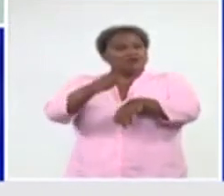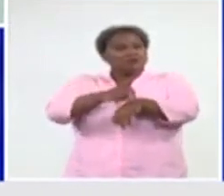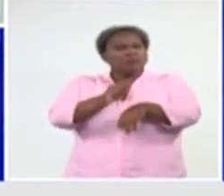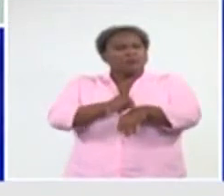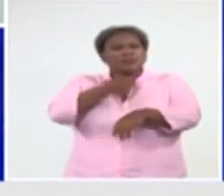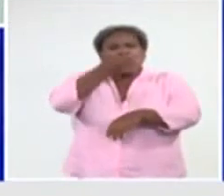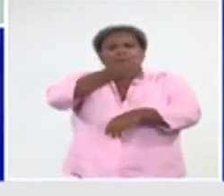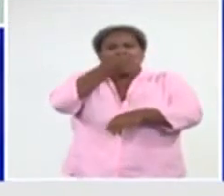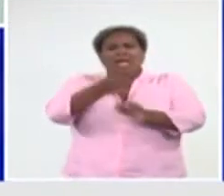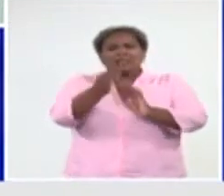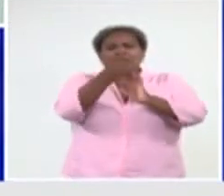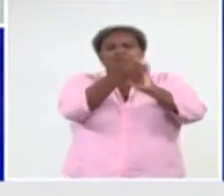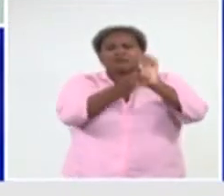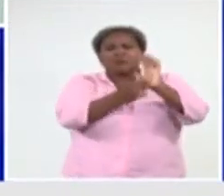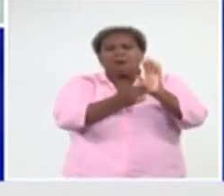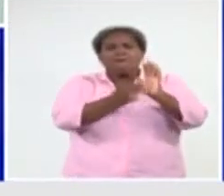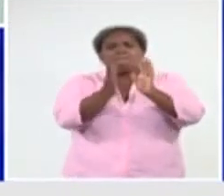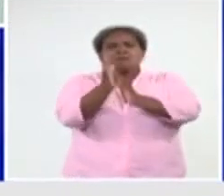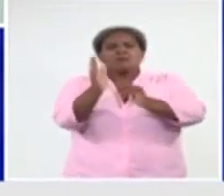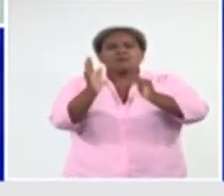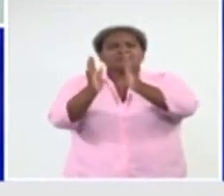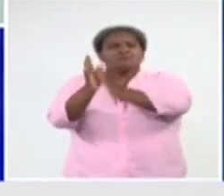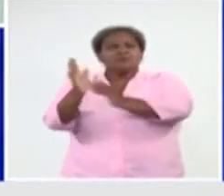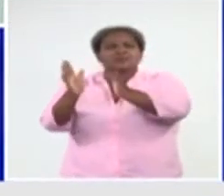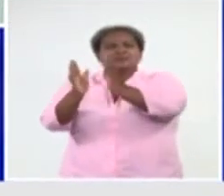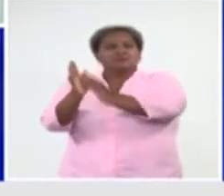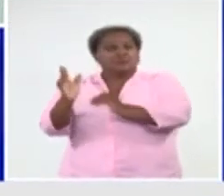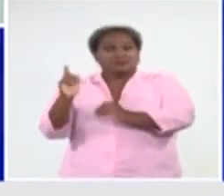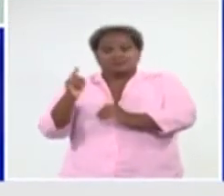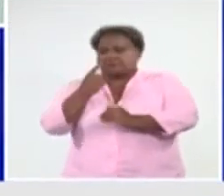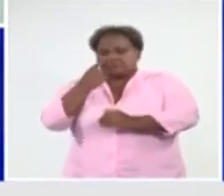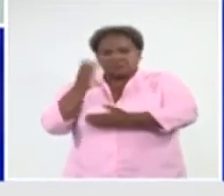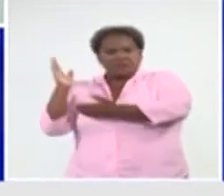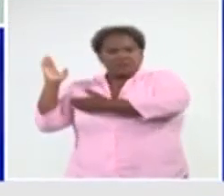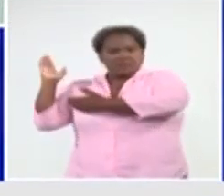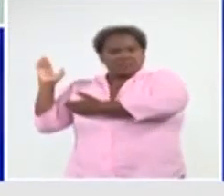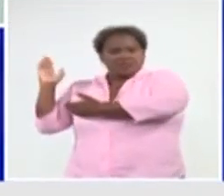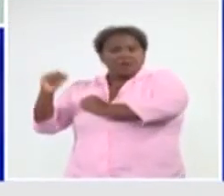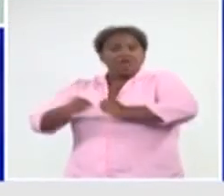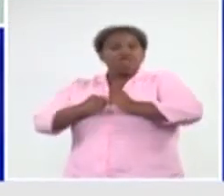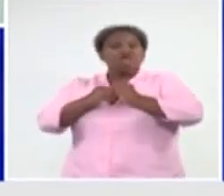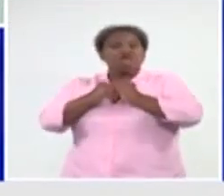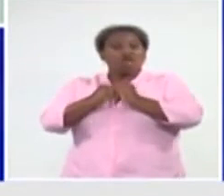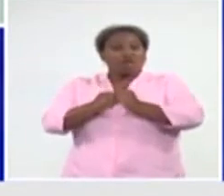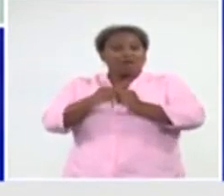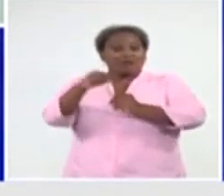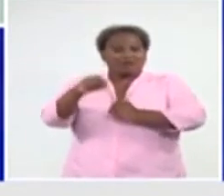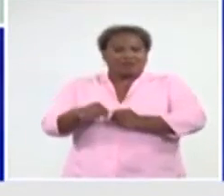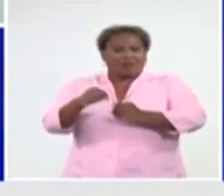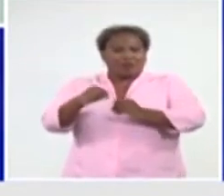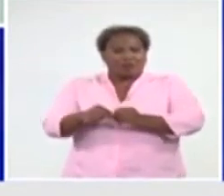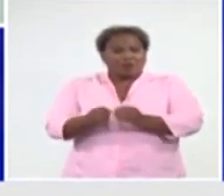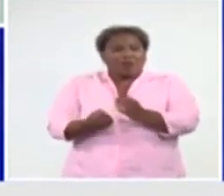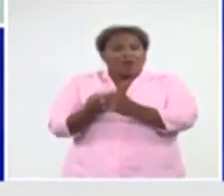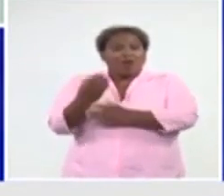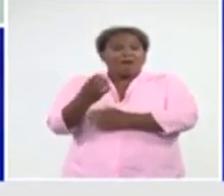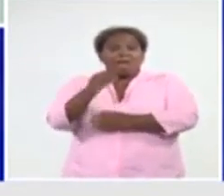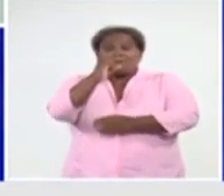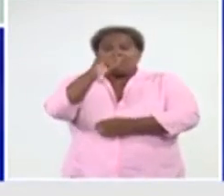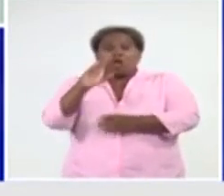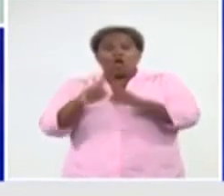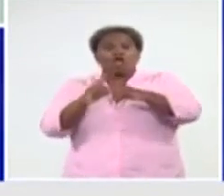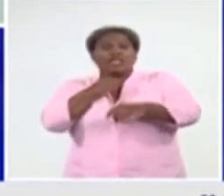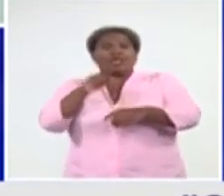meses, que evidencia la fuerte oleada, o como le quieran llamar, el rebrote, la oleada, el